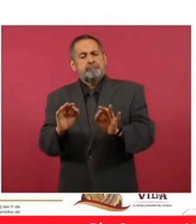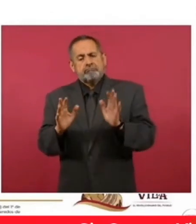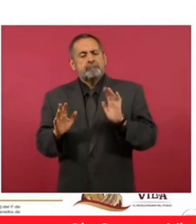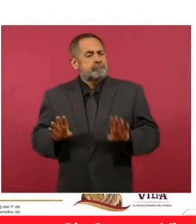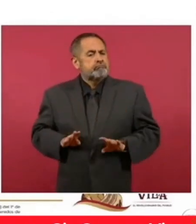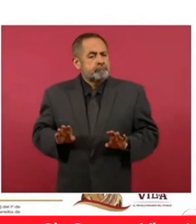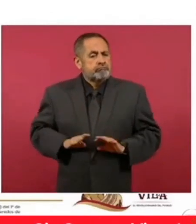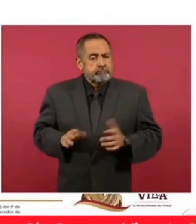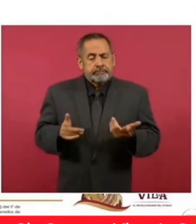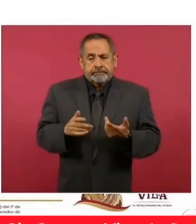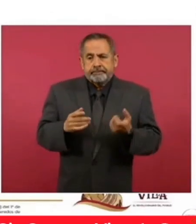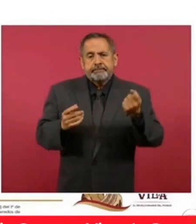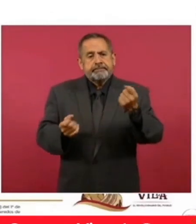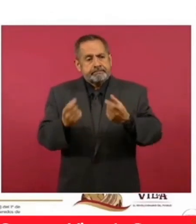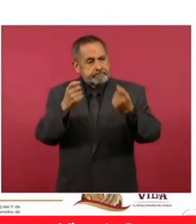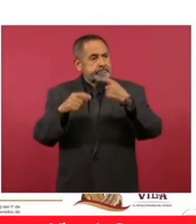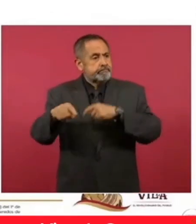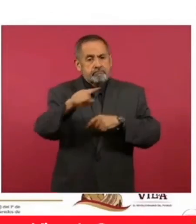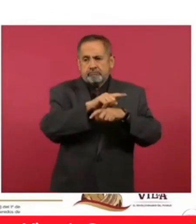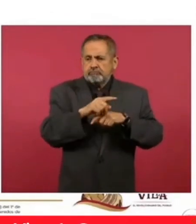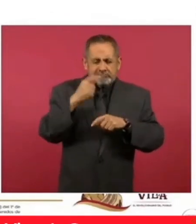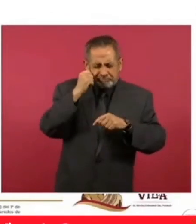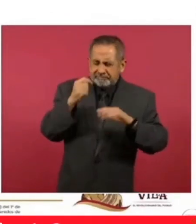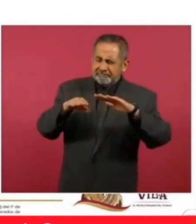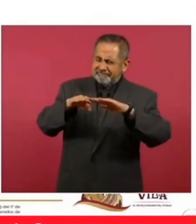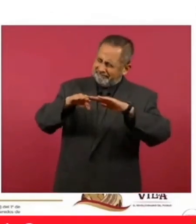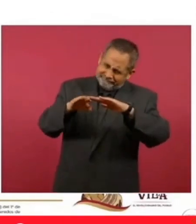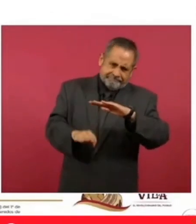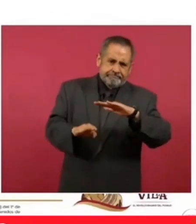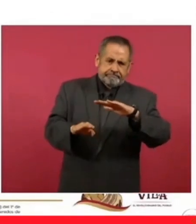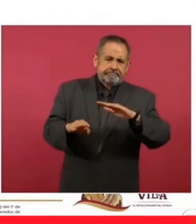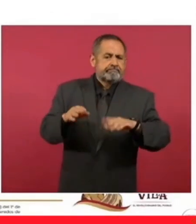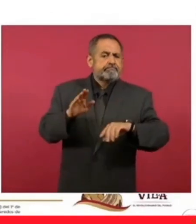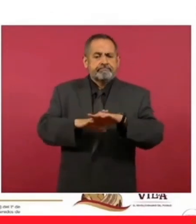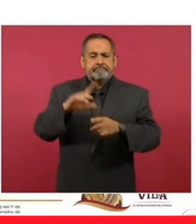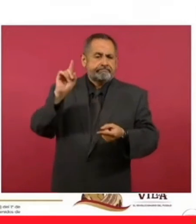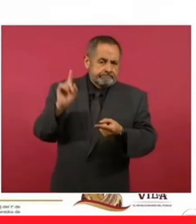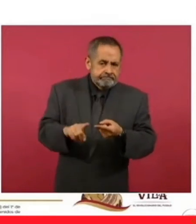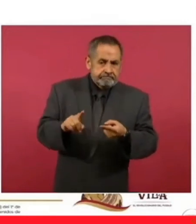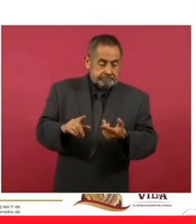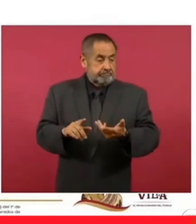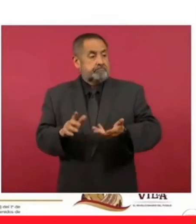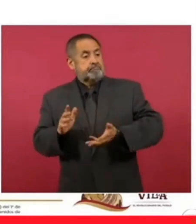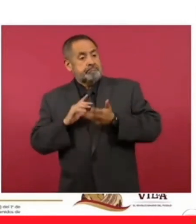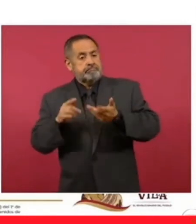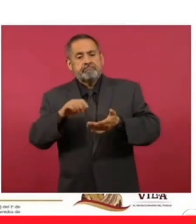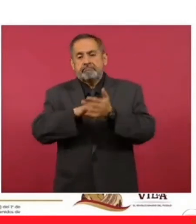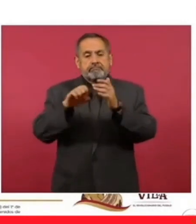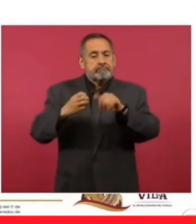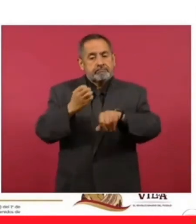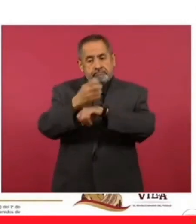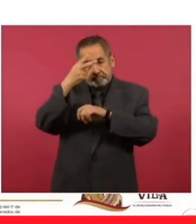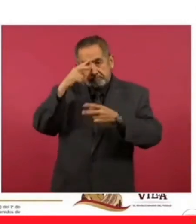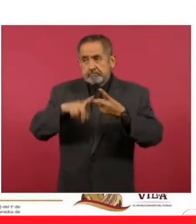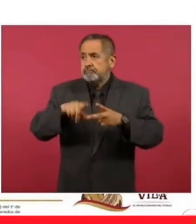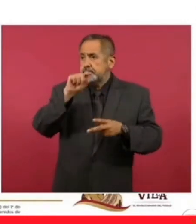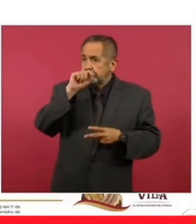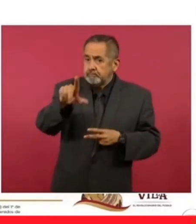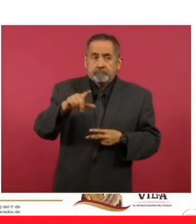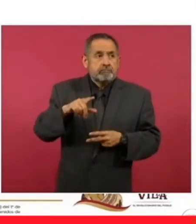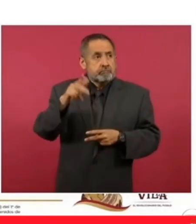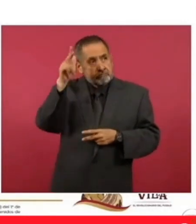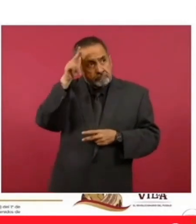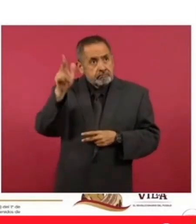eso sigue habiendo aliados de los consumidores que dan por debajo de ese precio máximo. Hay casos en el Estado de México, en Jalisco,